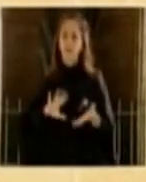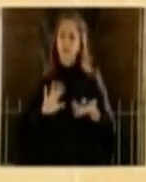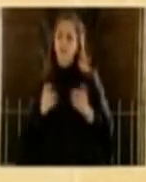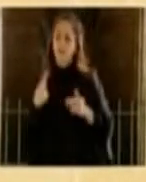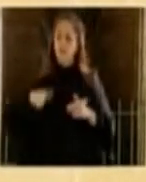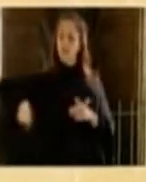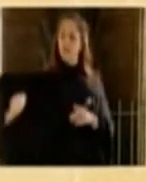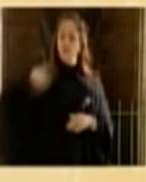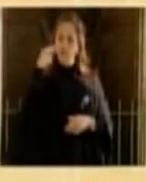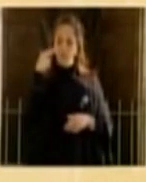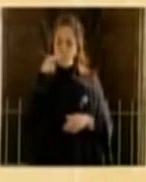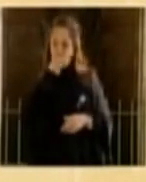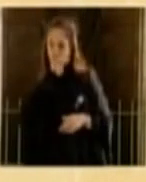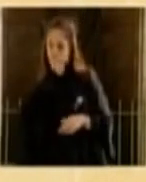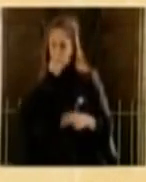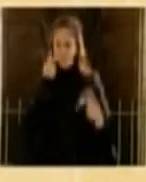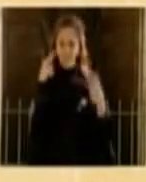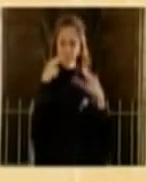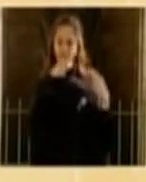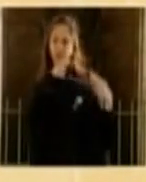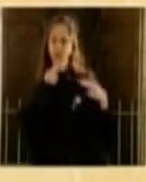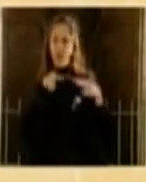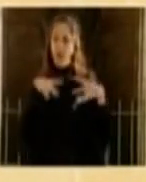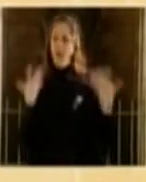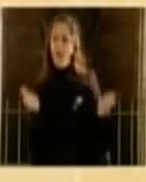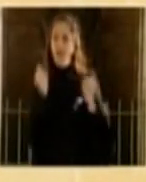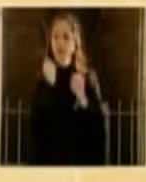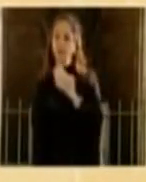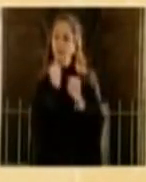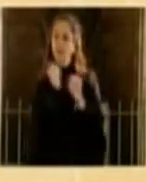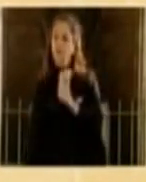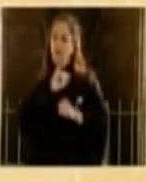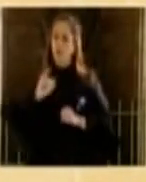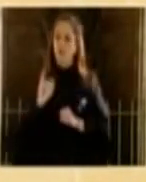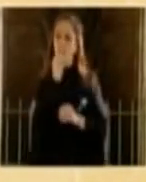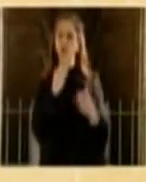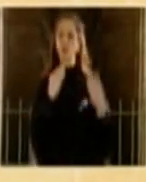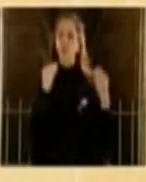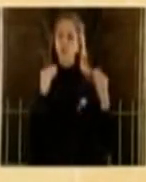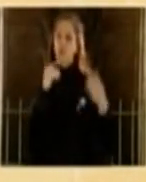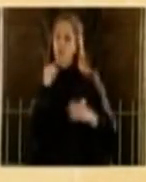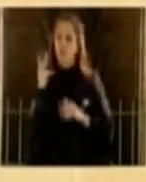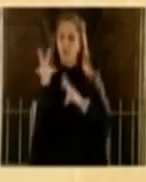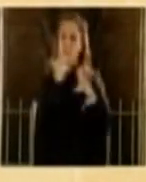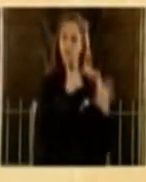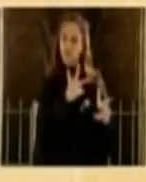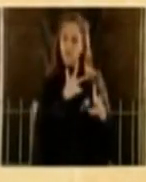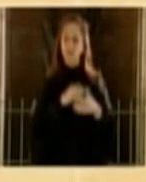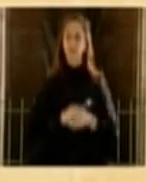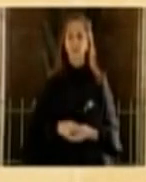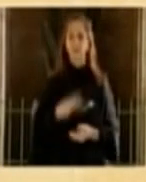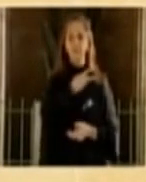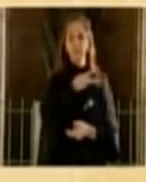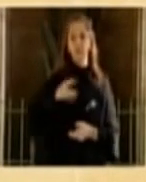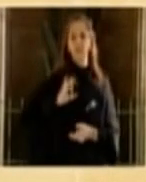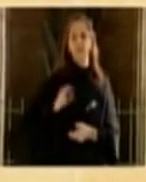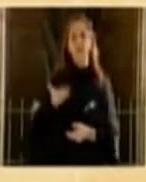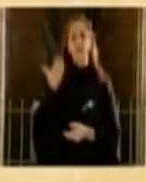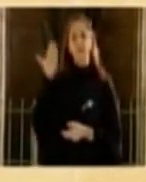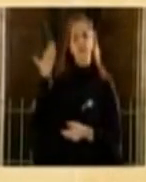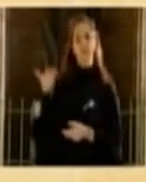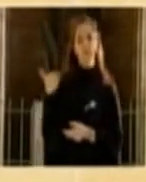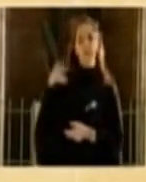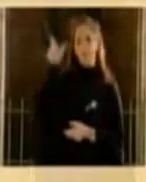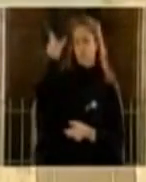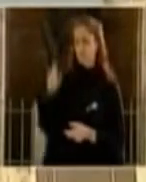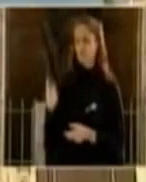mirándonos, diciéndonos qué hacer para ser mejores. Hace 200 años se fue